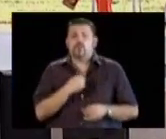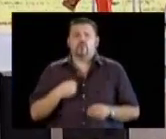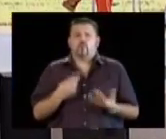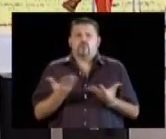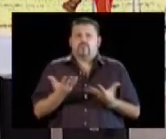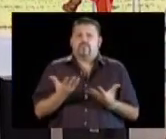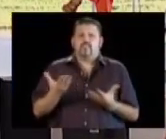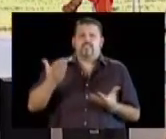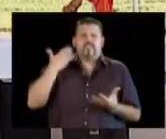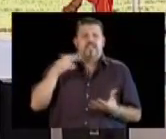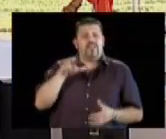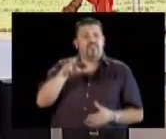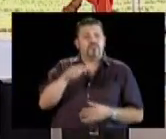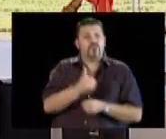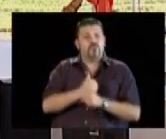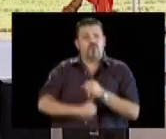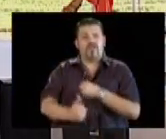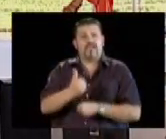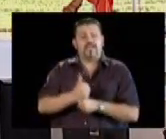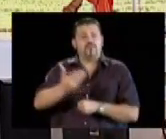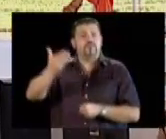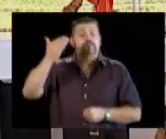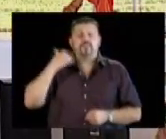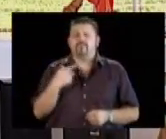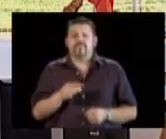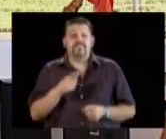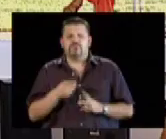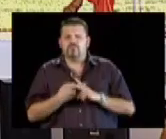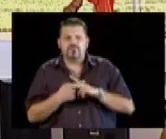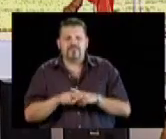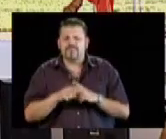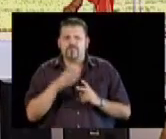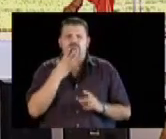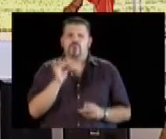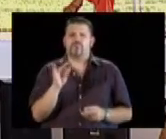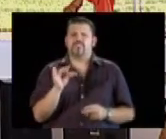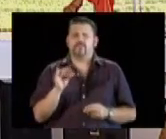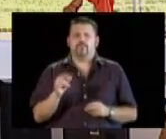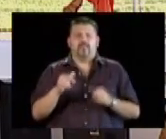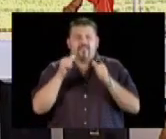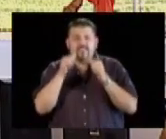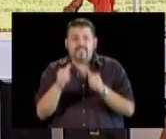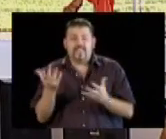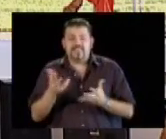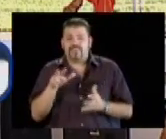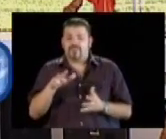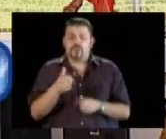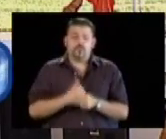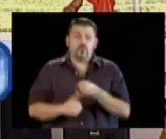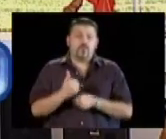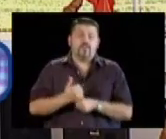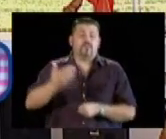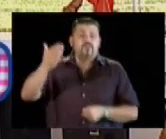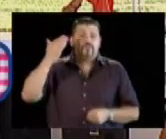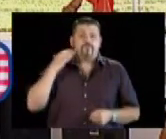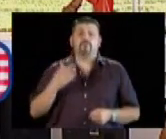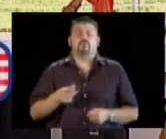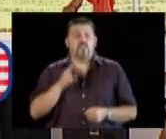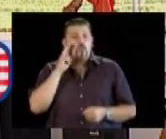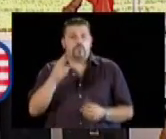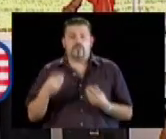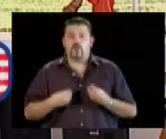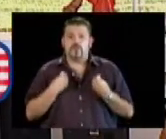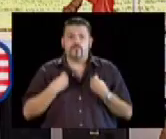hace 18 años. Y el principio es muy simple, que hemos estado hablando de este principio durante 18 años y lo acabamos de vivir en carne propia en